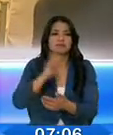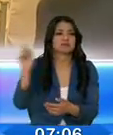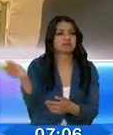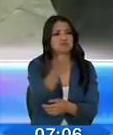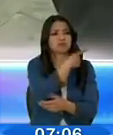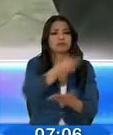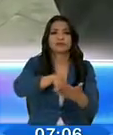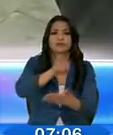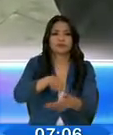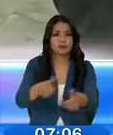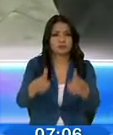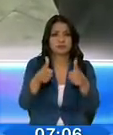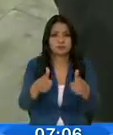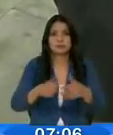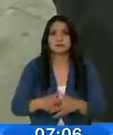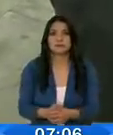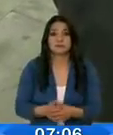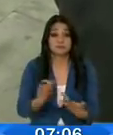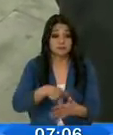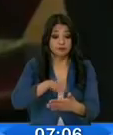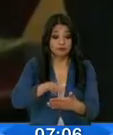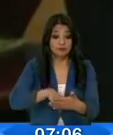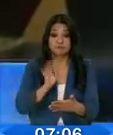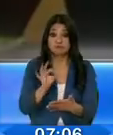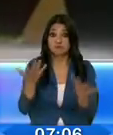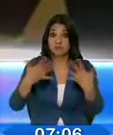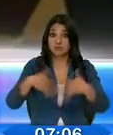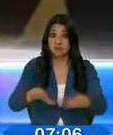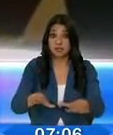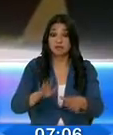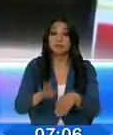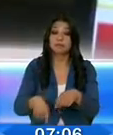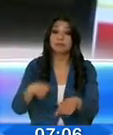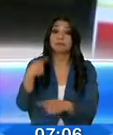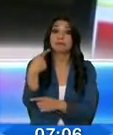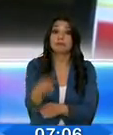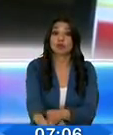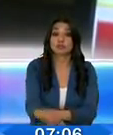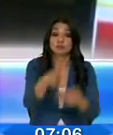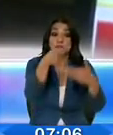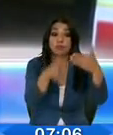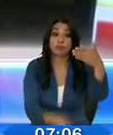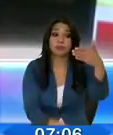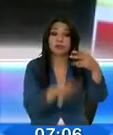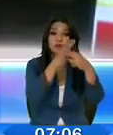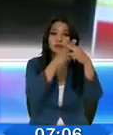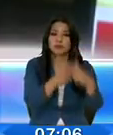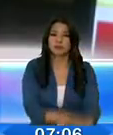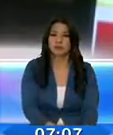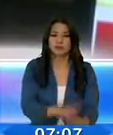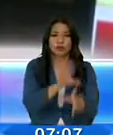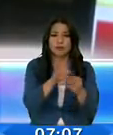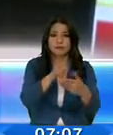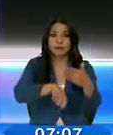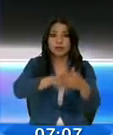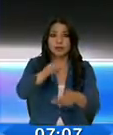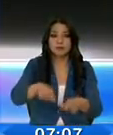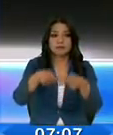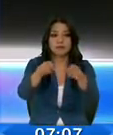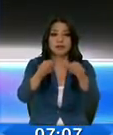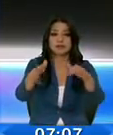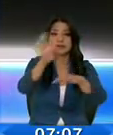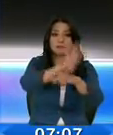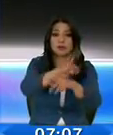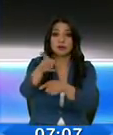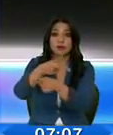todas las firmas válidas. Cuando tengan las firmas listas, el paso siguiente es que el listado de las mismas se presente en la Asamblea Nacional, la cual remite